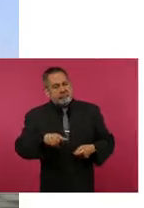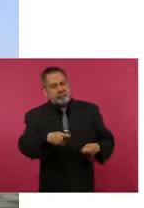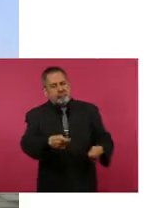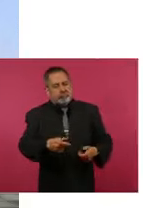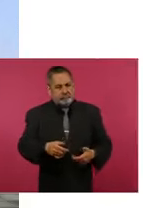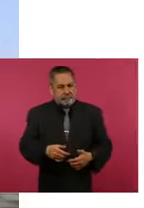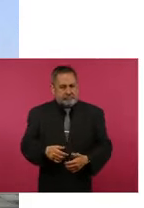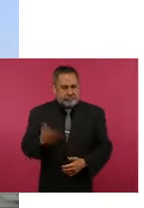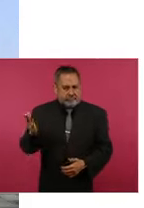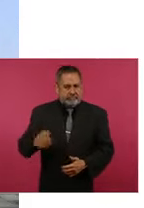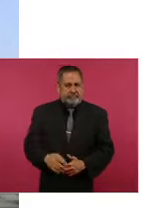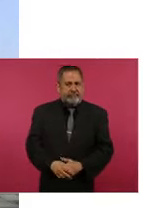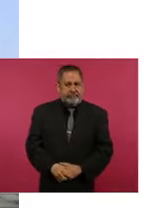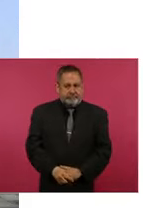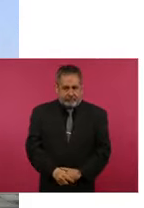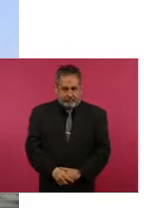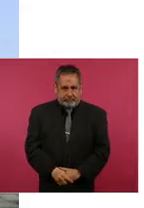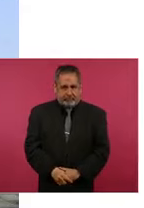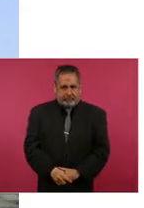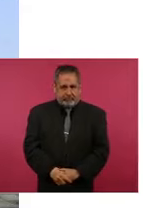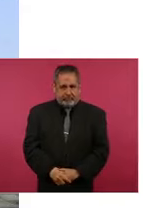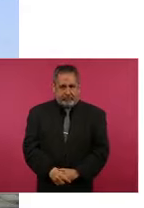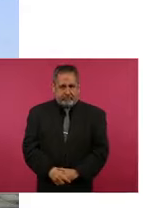y las autoridades.